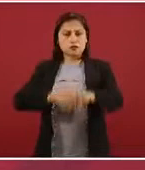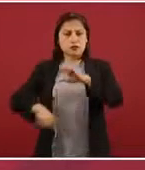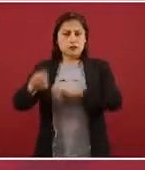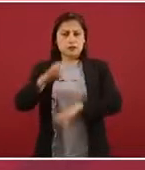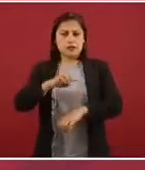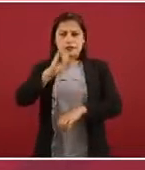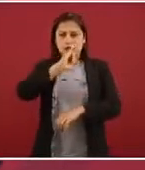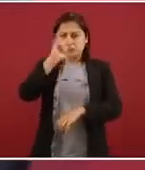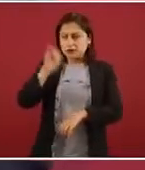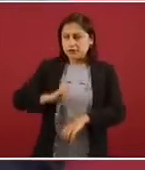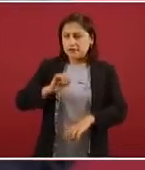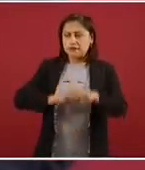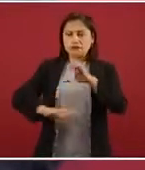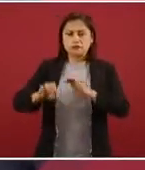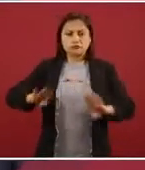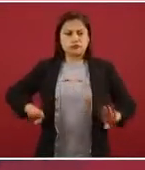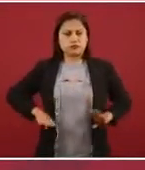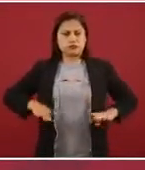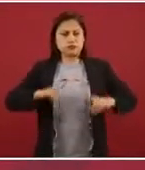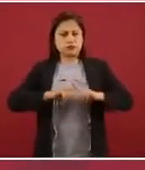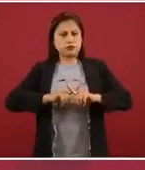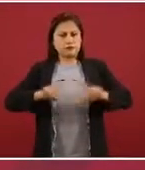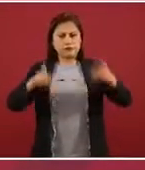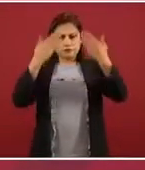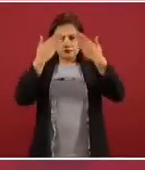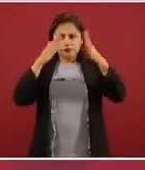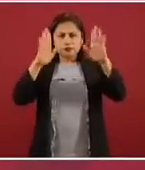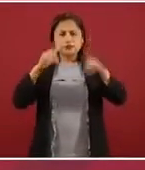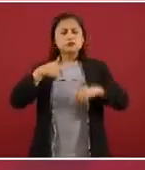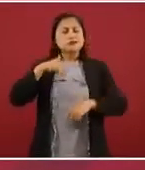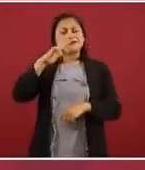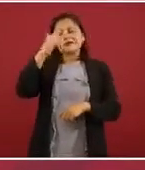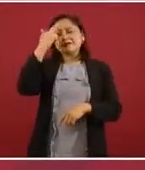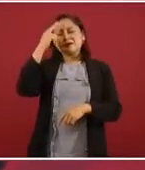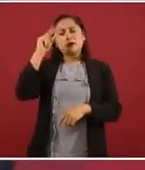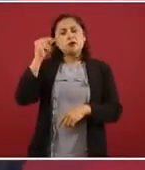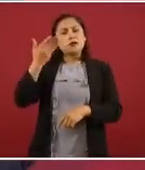ahora de qué banco, si fue Bancomer o